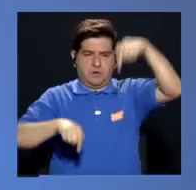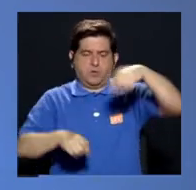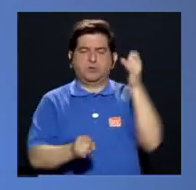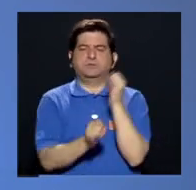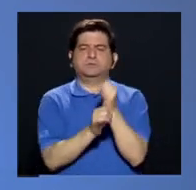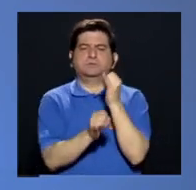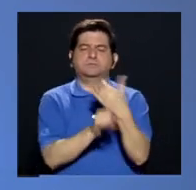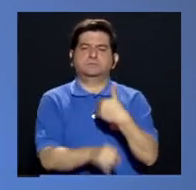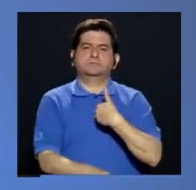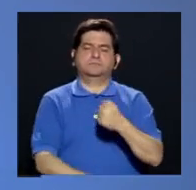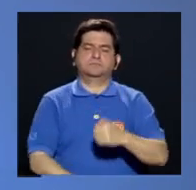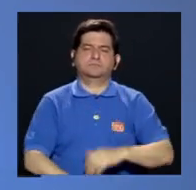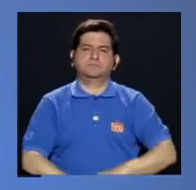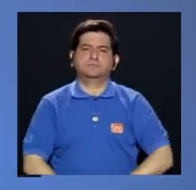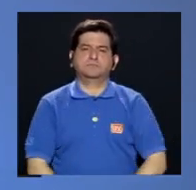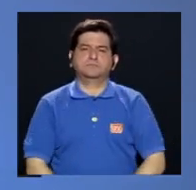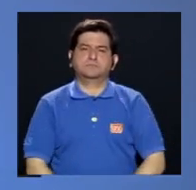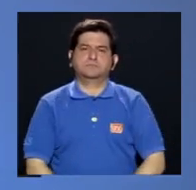nuestra institución.